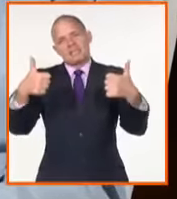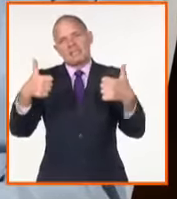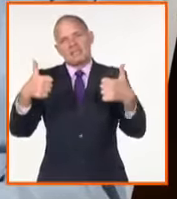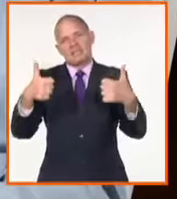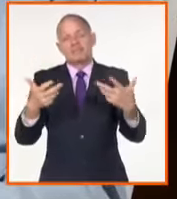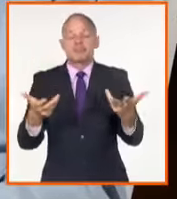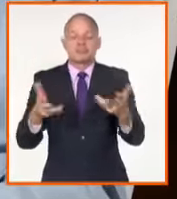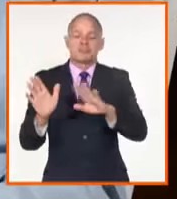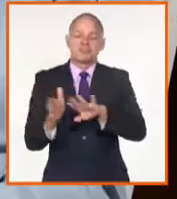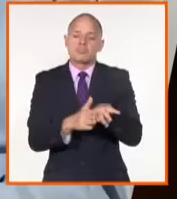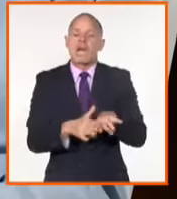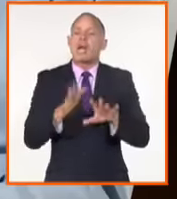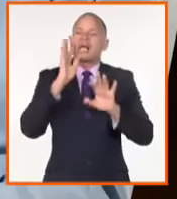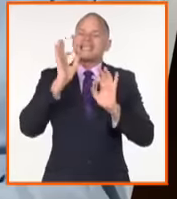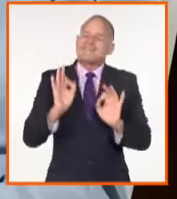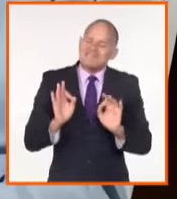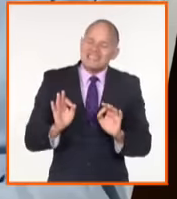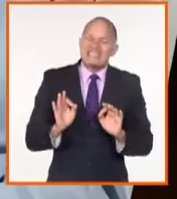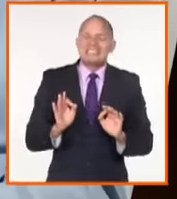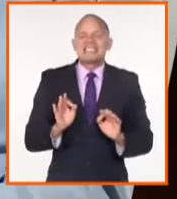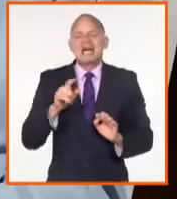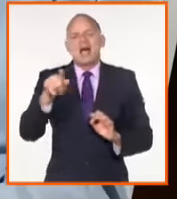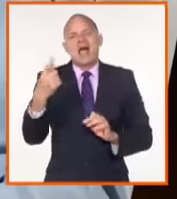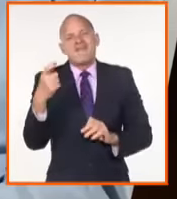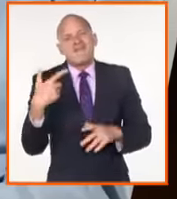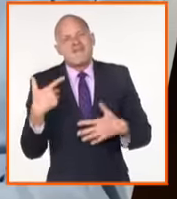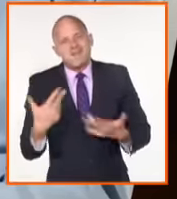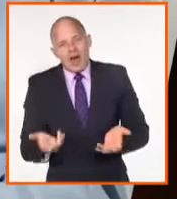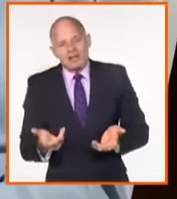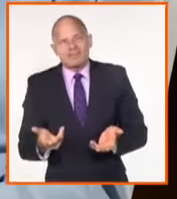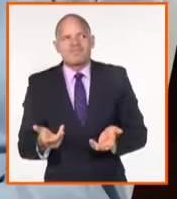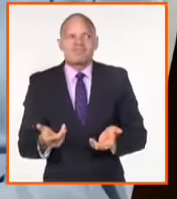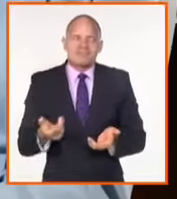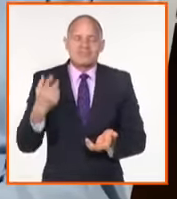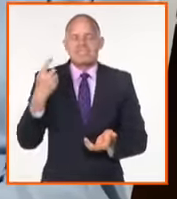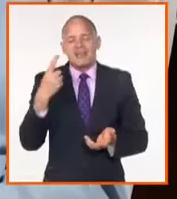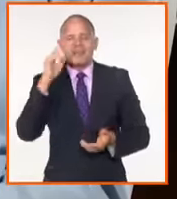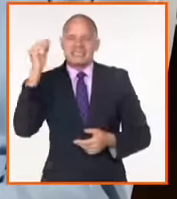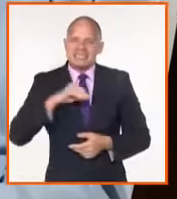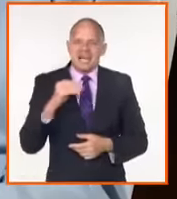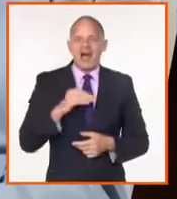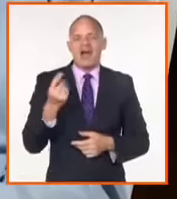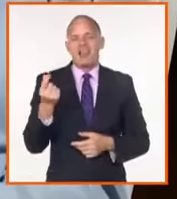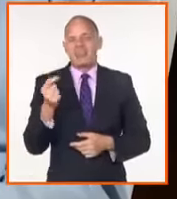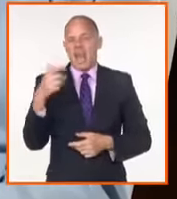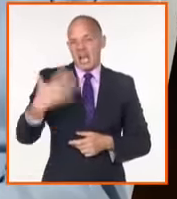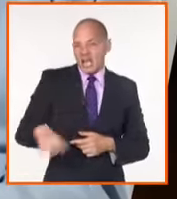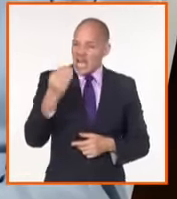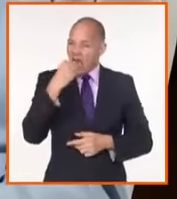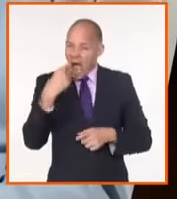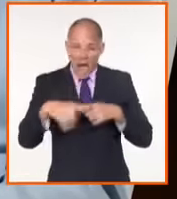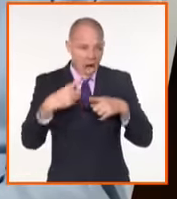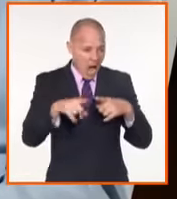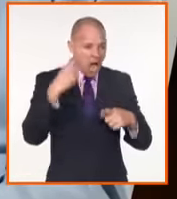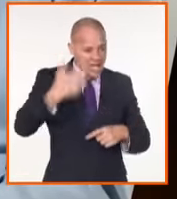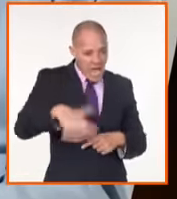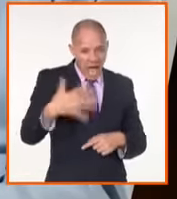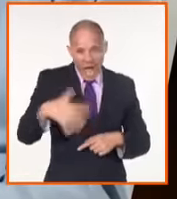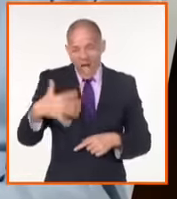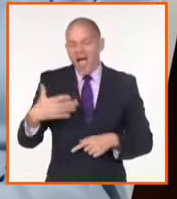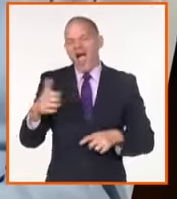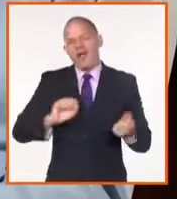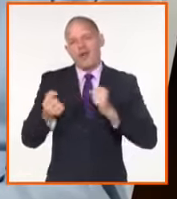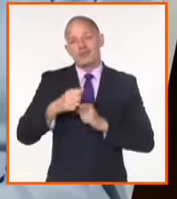para que disminuyan los precios, hay que seguir los programas de transformación social en los barrios, la atención a las personas con